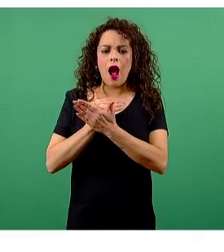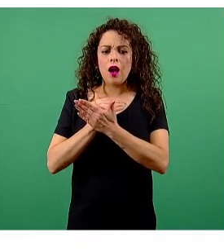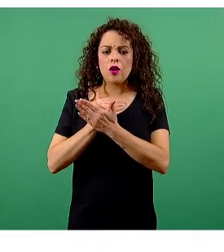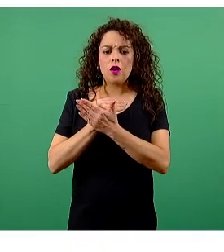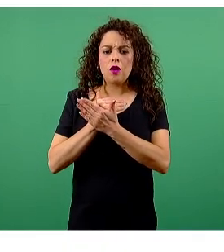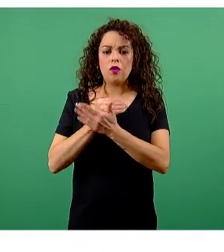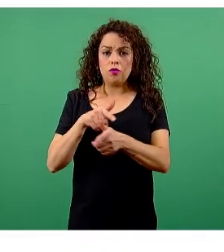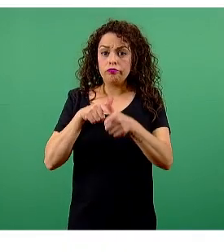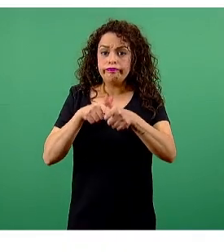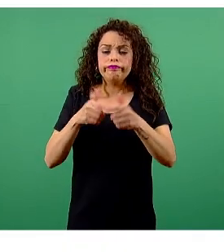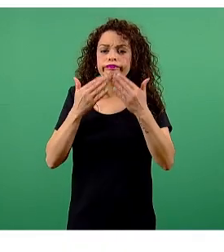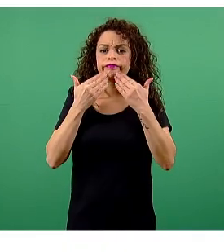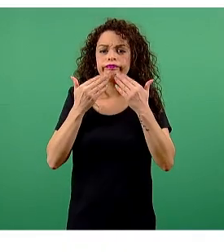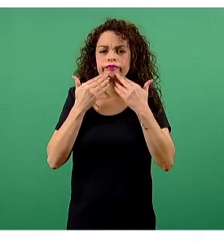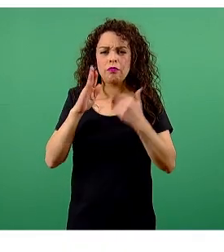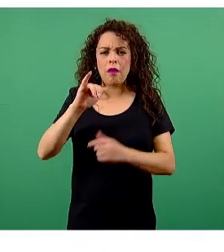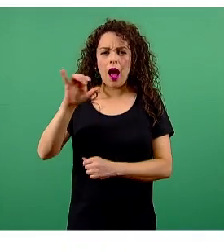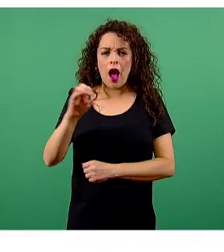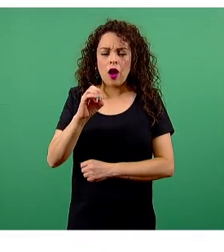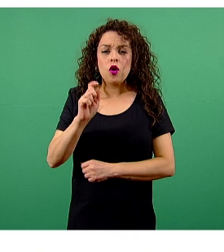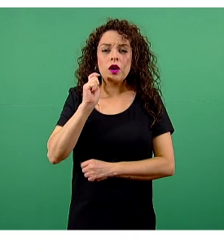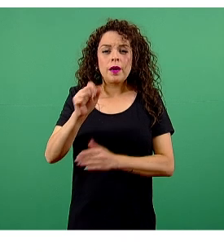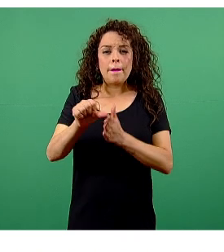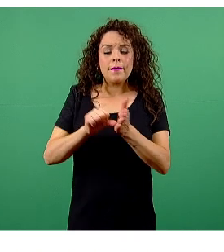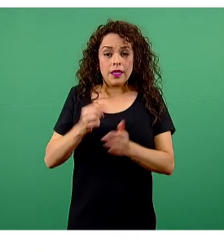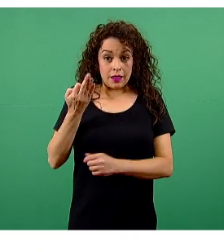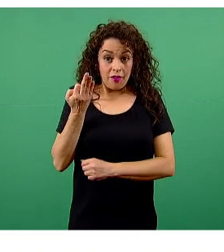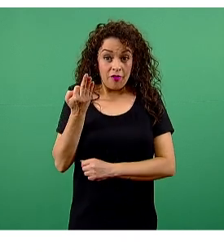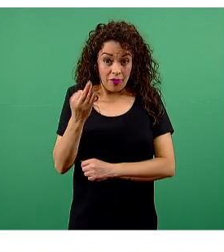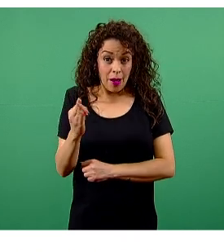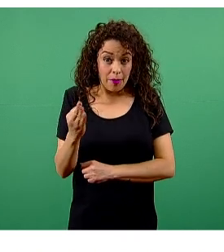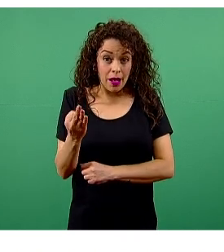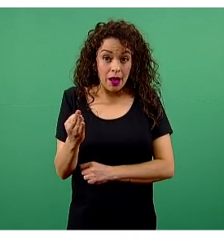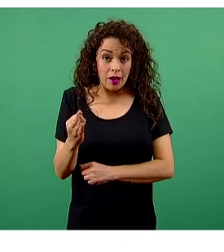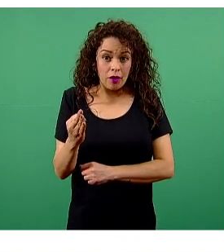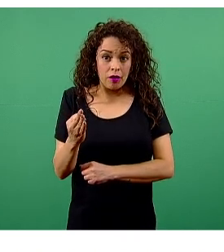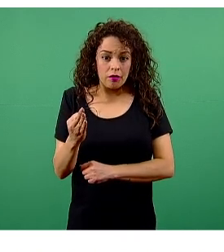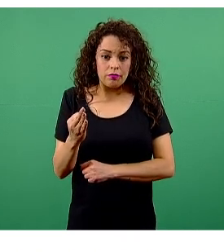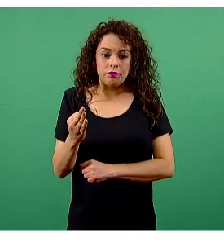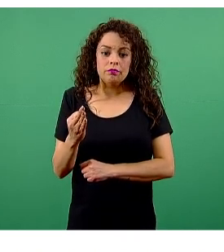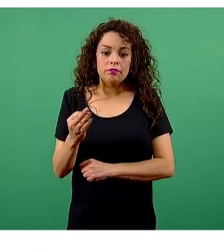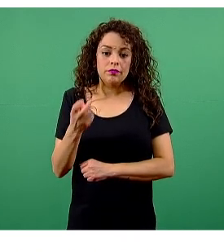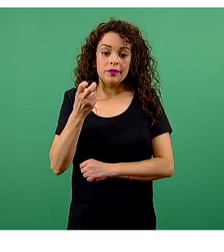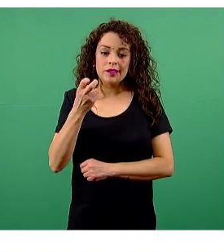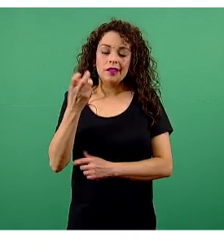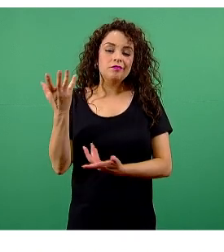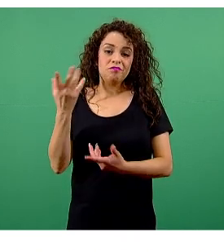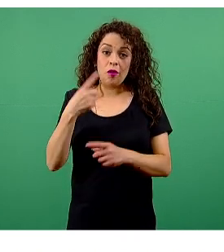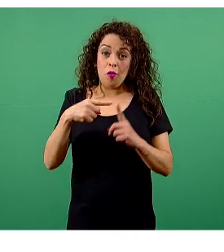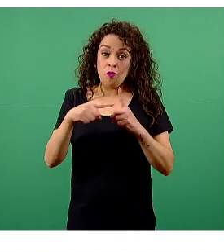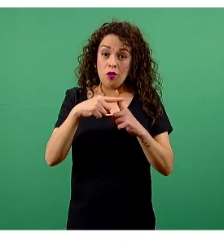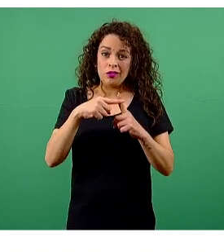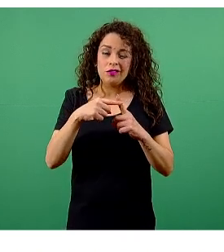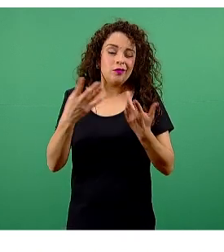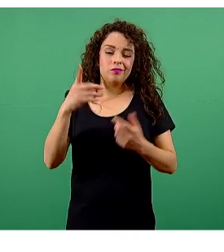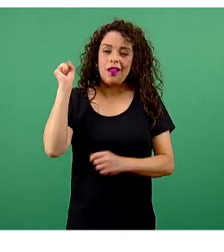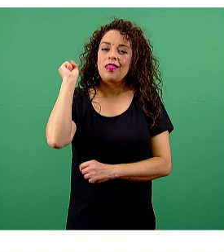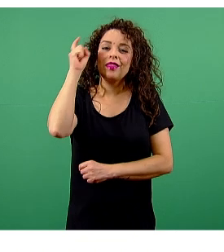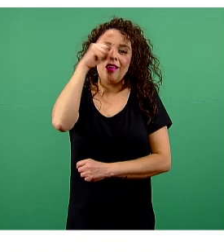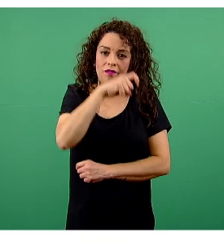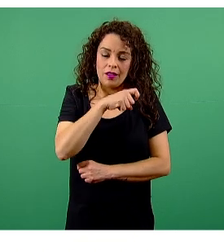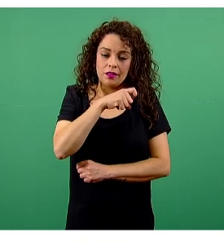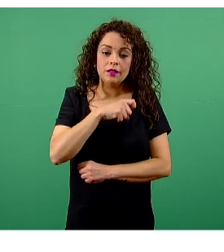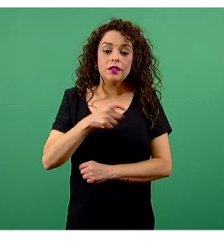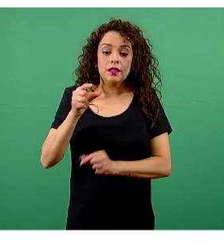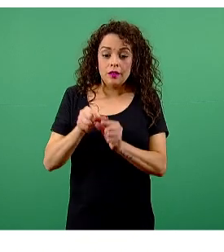en el mes de febrero. Era difícil que estas fueran positivas. Las barras verdes son